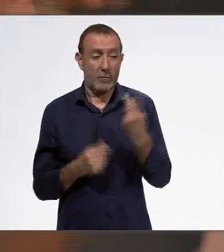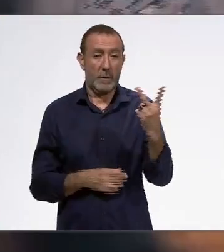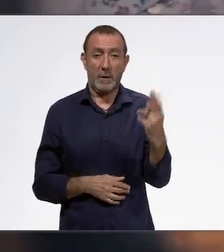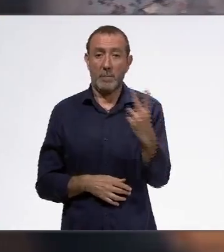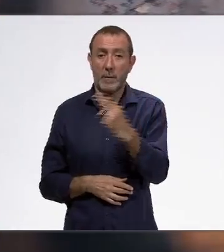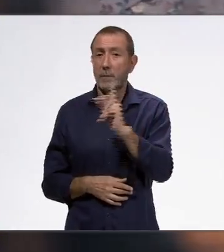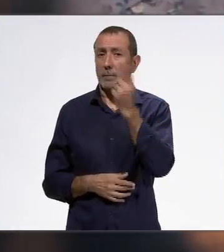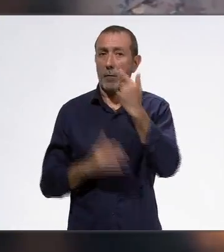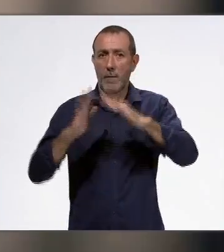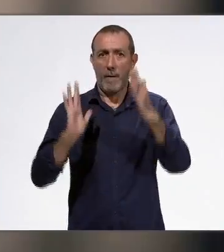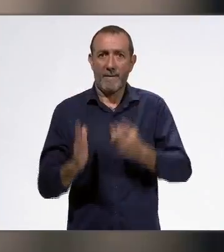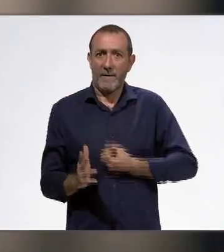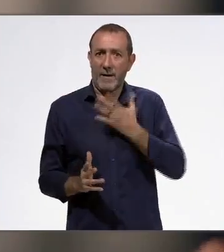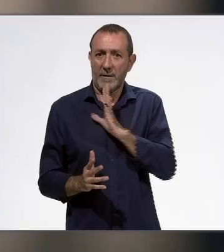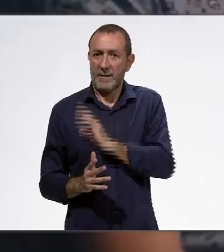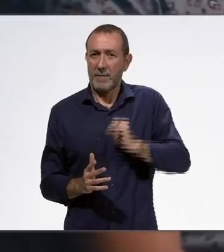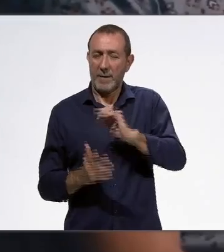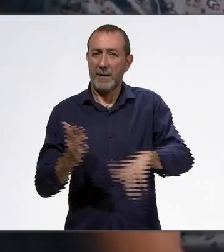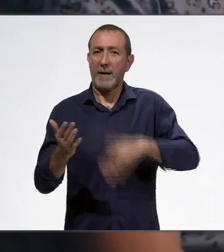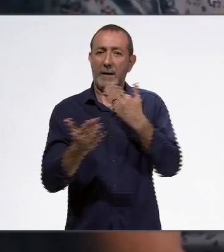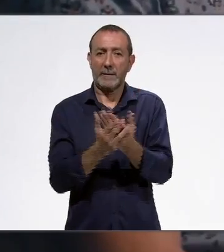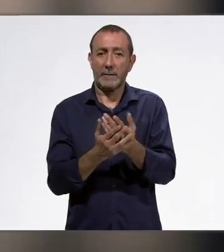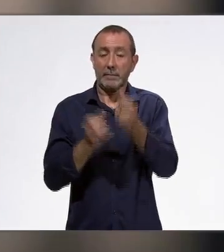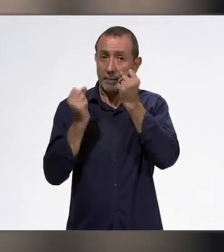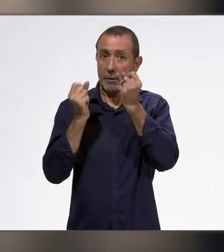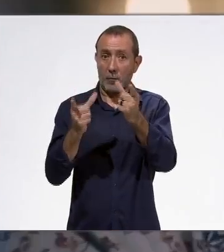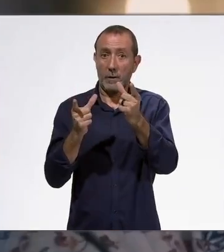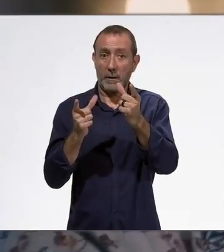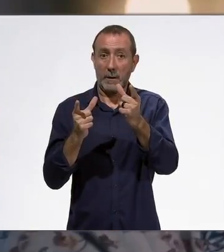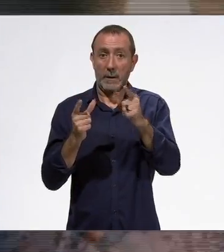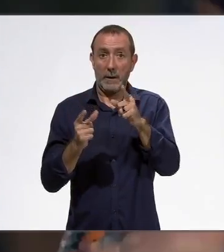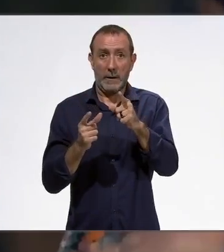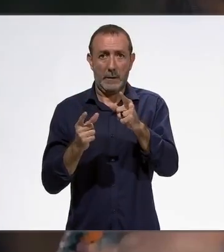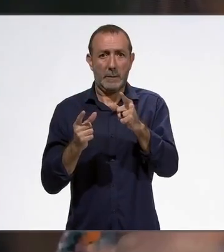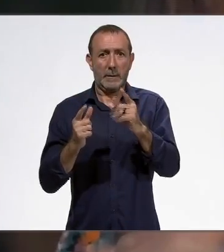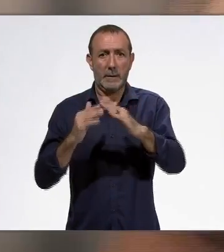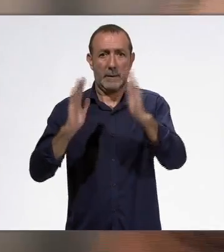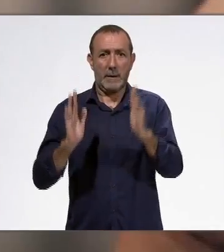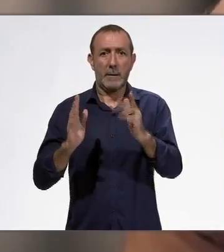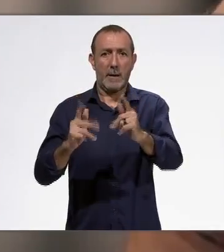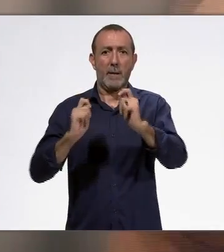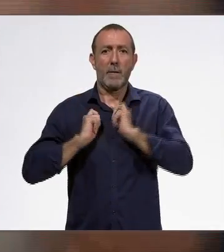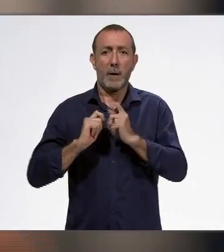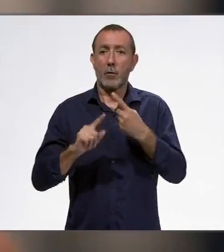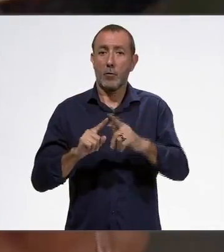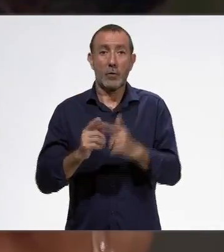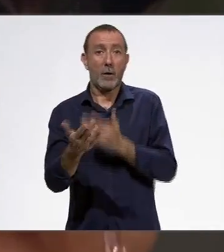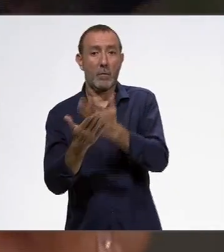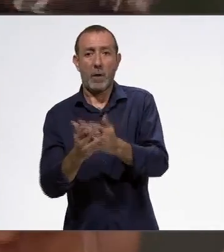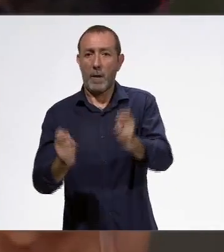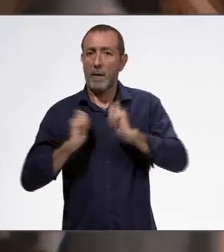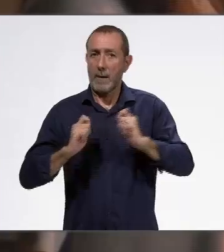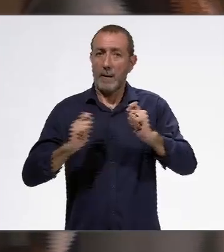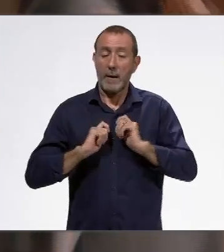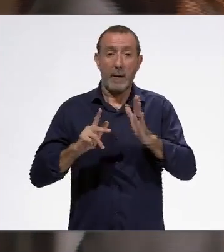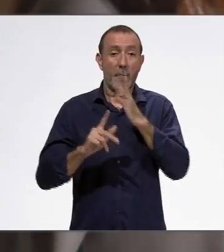la casa que deseaban todo parece ideal hasta que se dan cuenta de que es aún mejor la casa les da todo lo que piden Pero hay